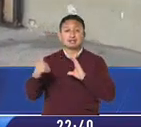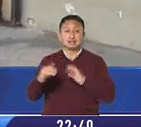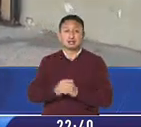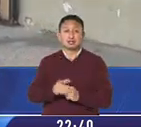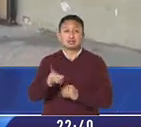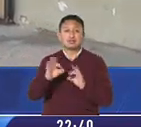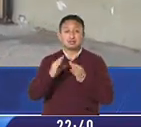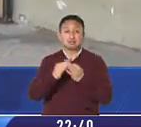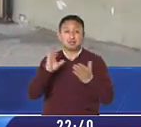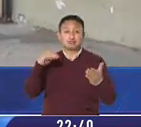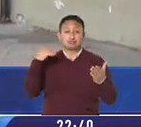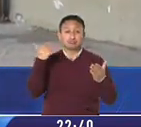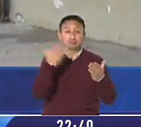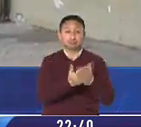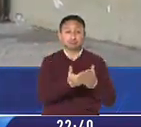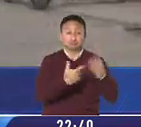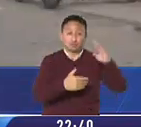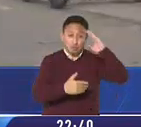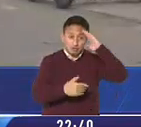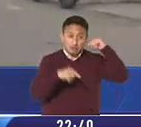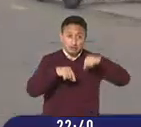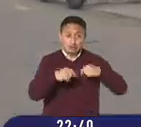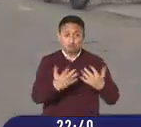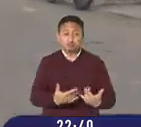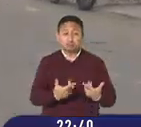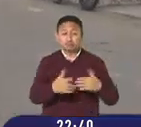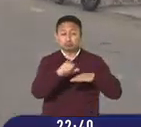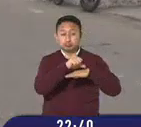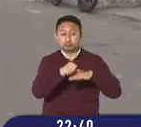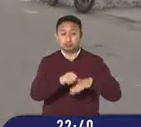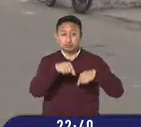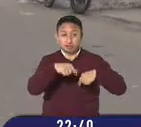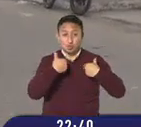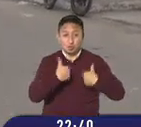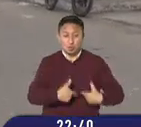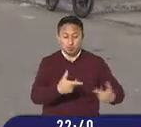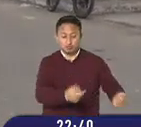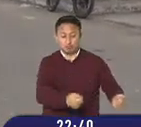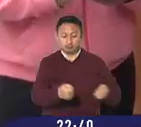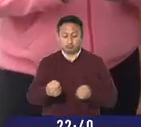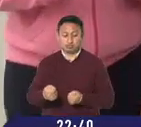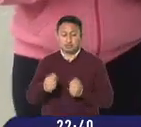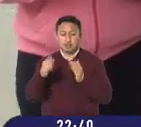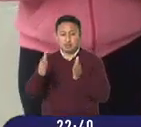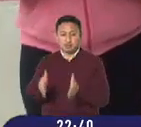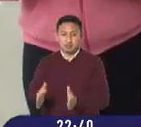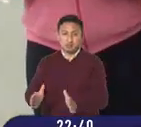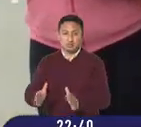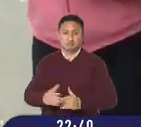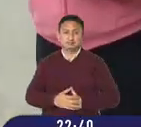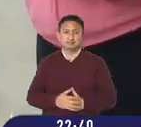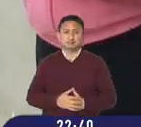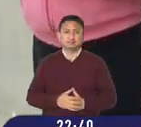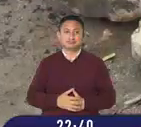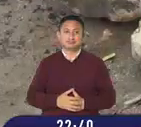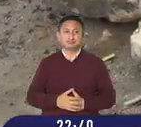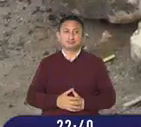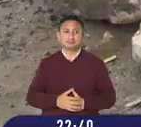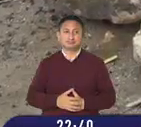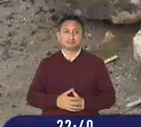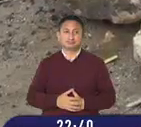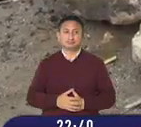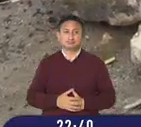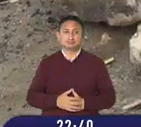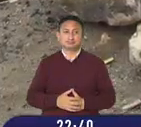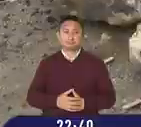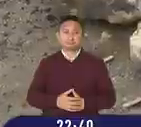parientes acudieron hasta el anfiteatro a la espera de la autopsia de rigor para retirar los cuerpos y darles cristiana sepultura. Desde la